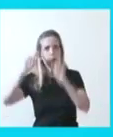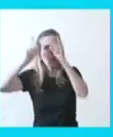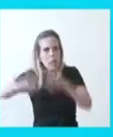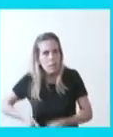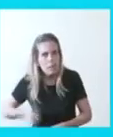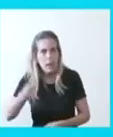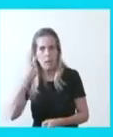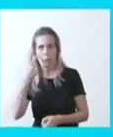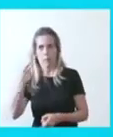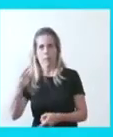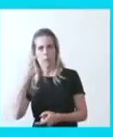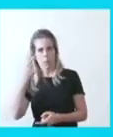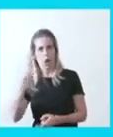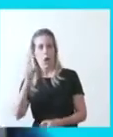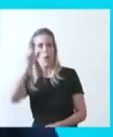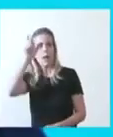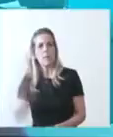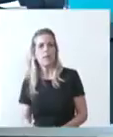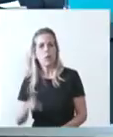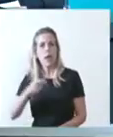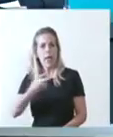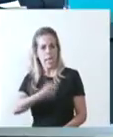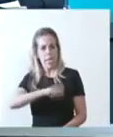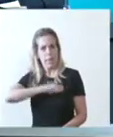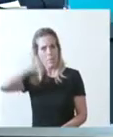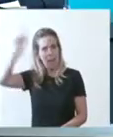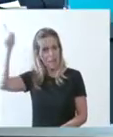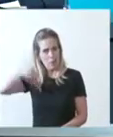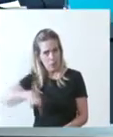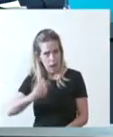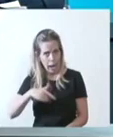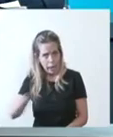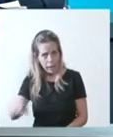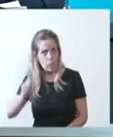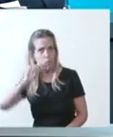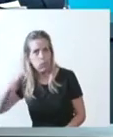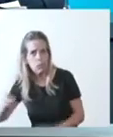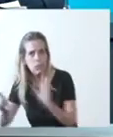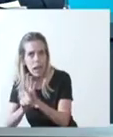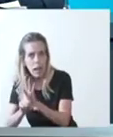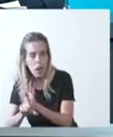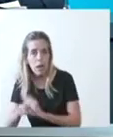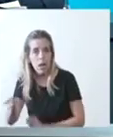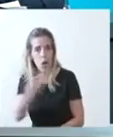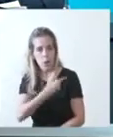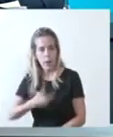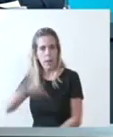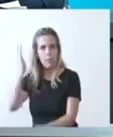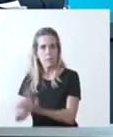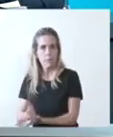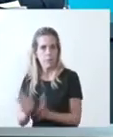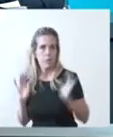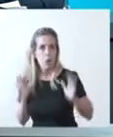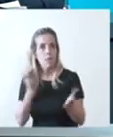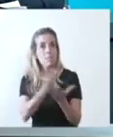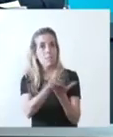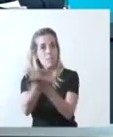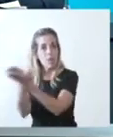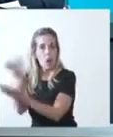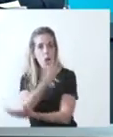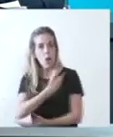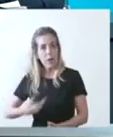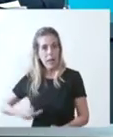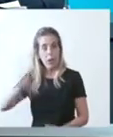ciudadano español violando la cuarentena y él actuó con la justicia santiagueña. Y le pido a todos los gobernadores la